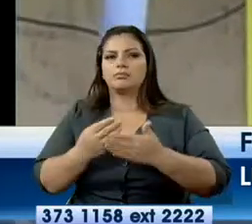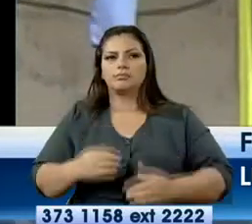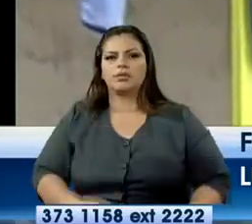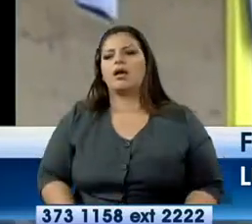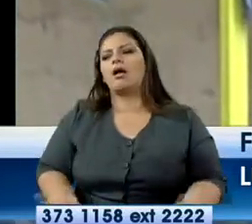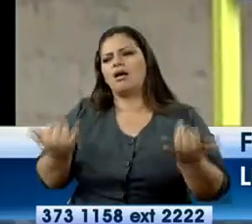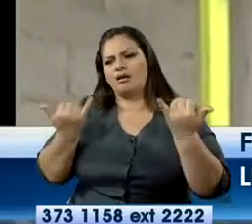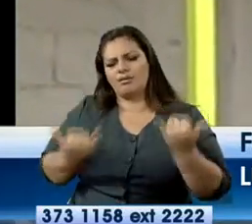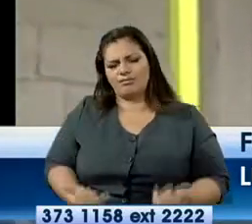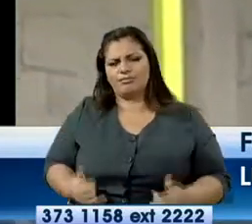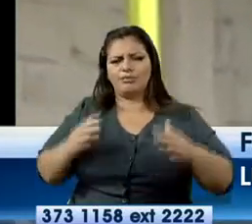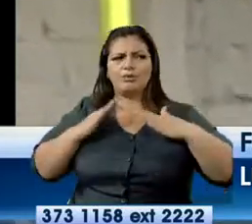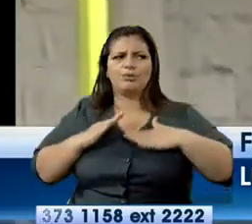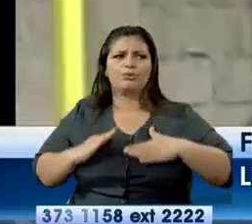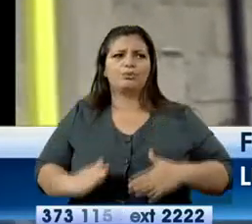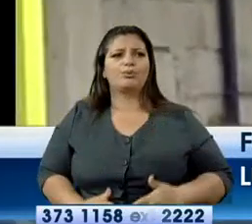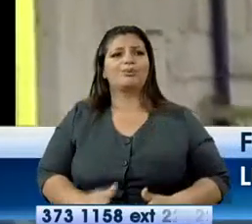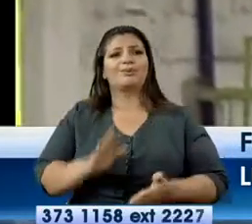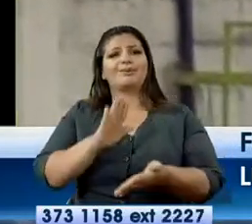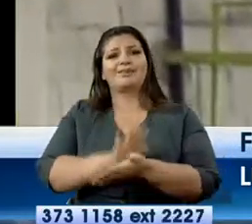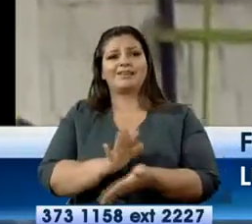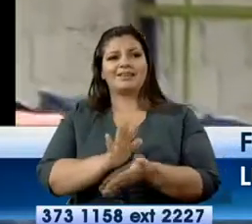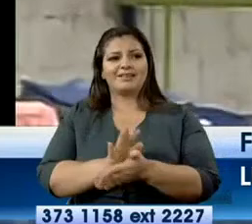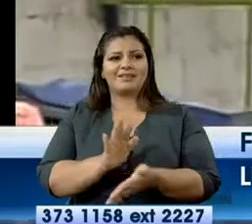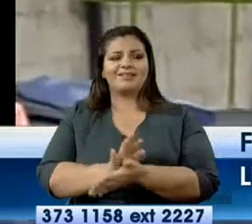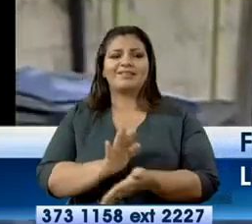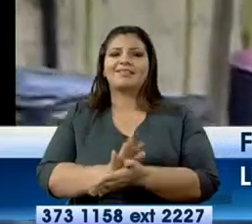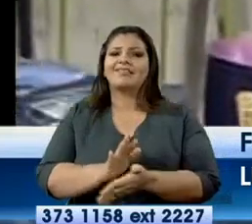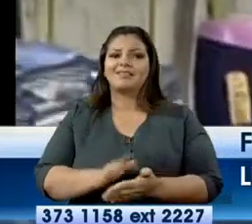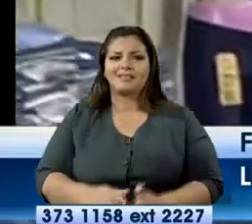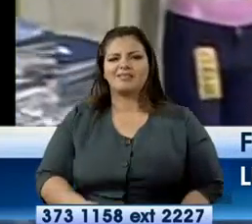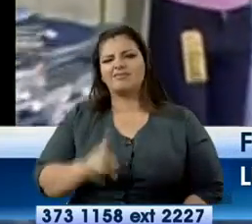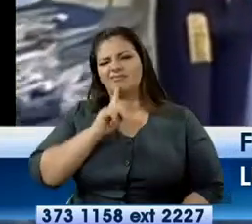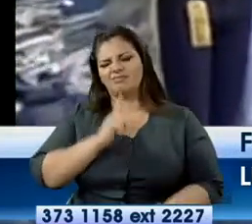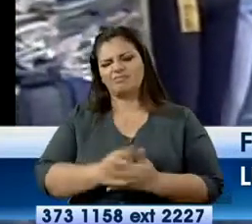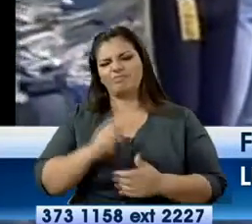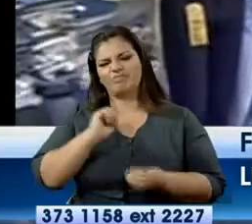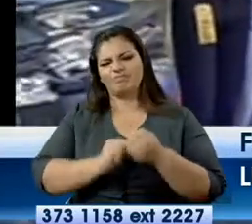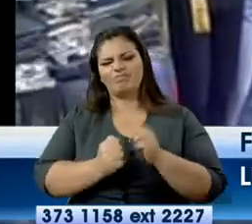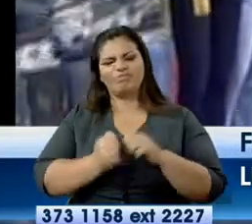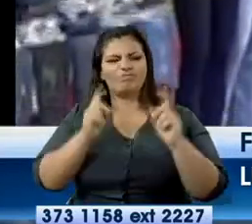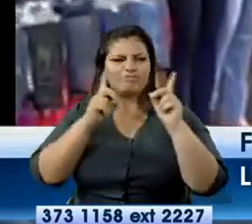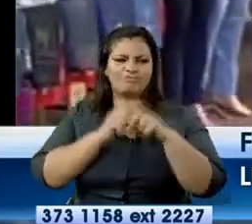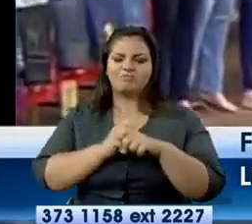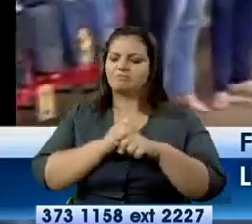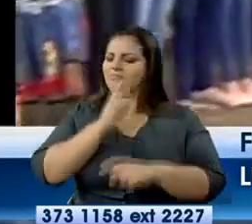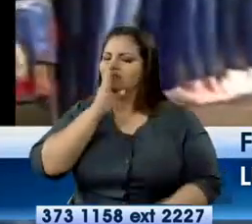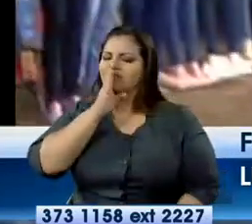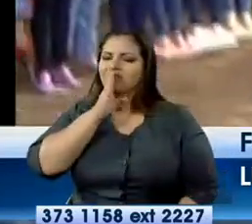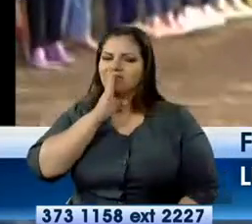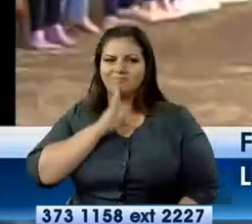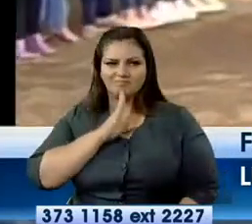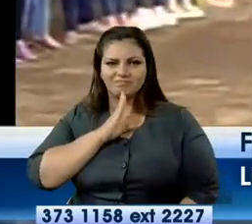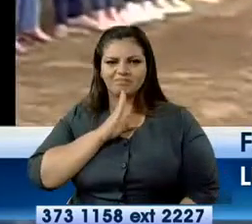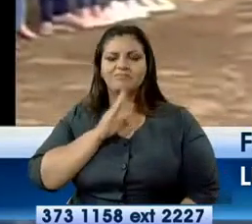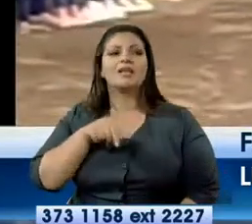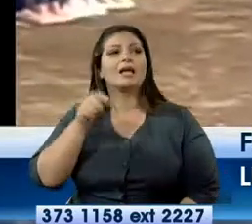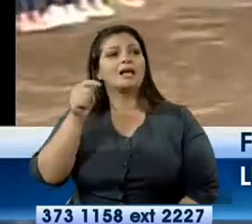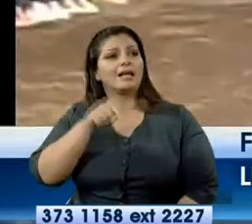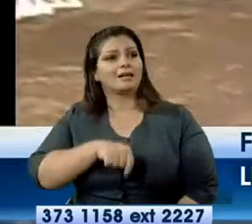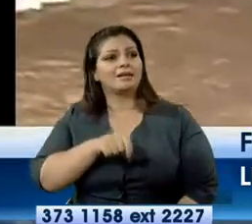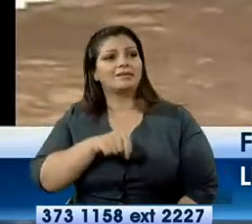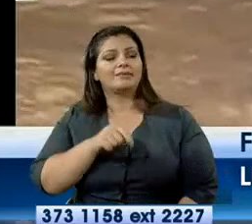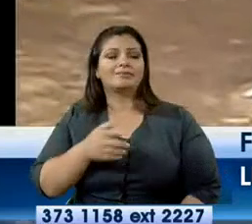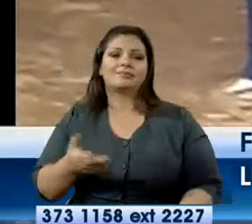muy tranquilos, muy conformes, con muchas dificultades para empezar, pero estamos muy bien. Estamos muy bien,